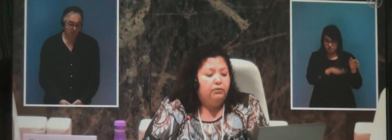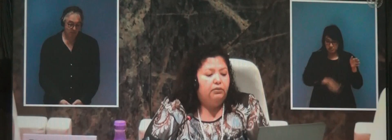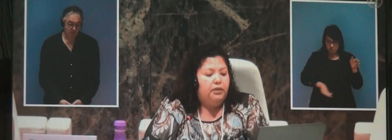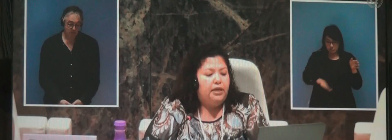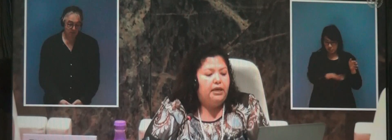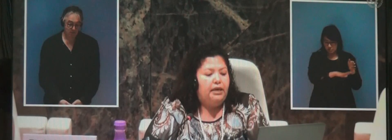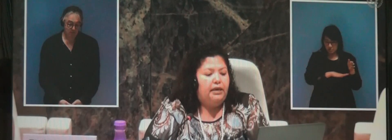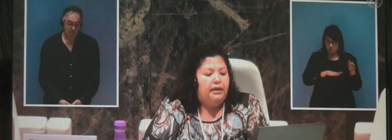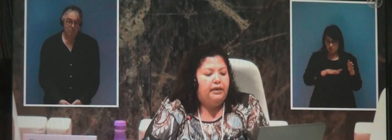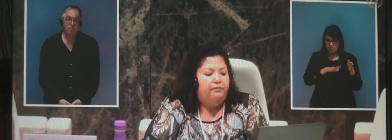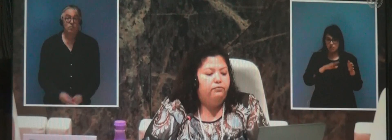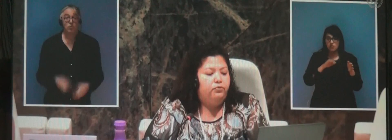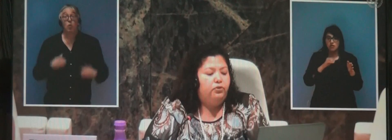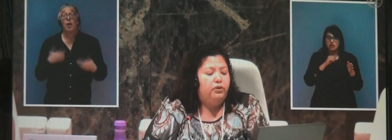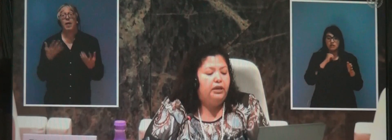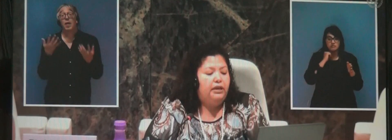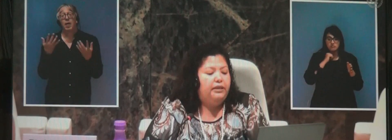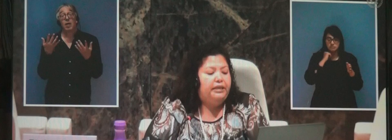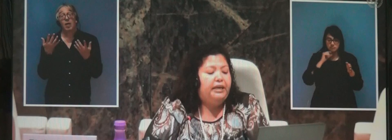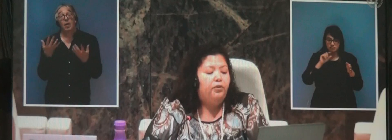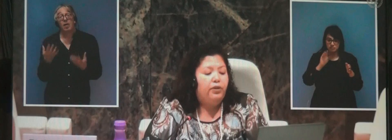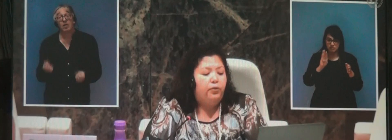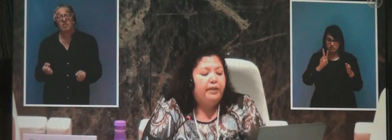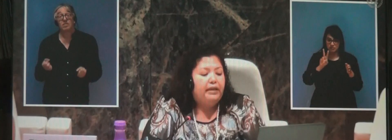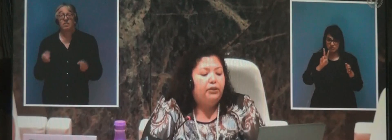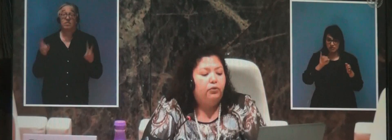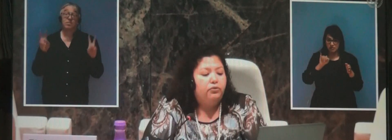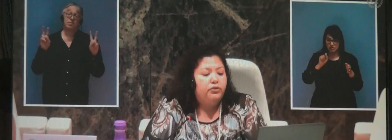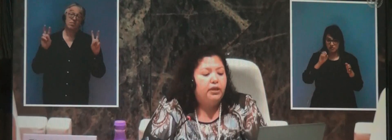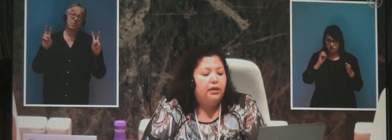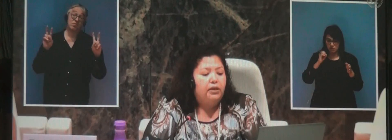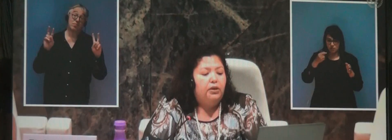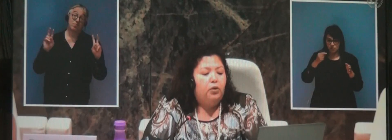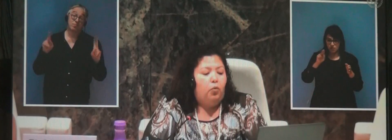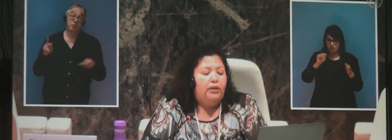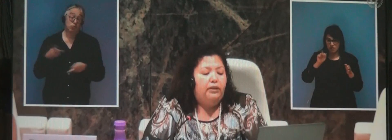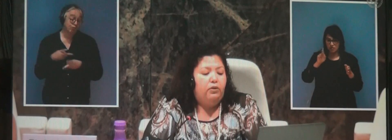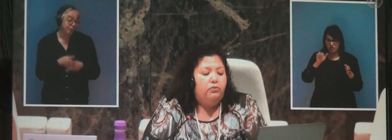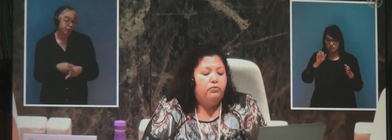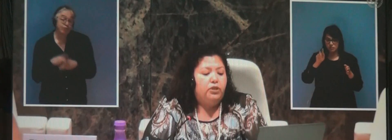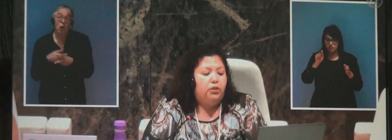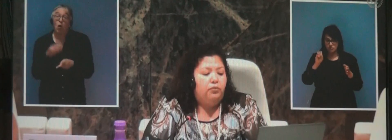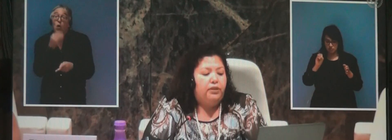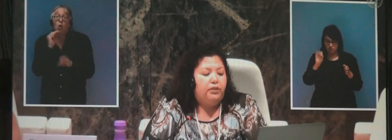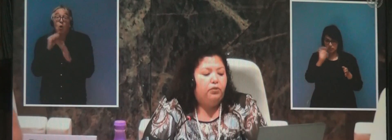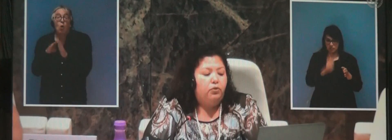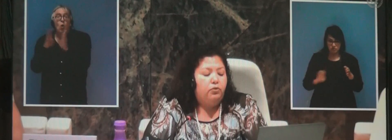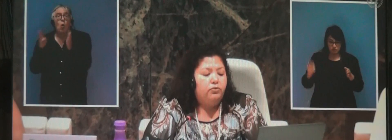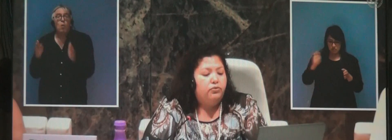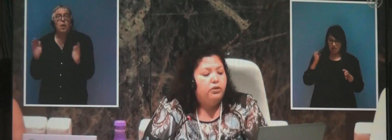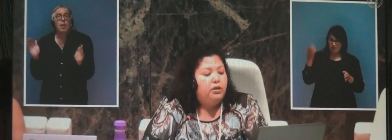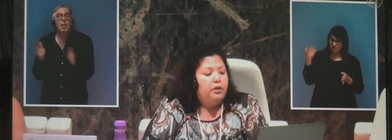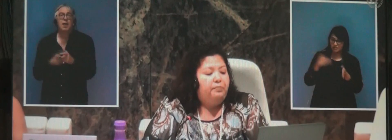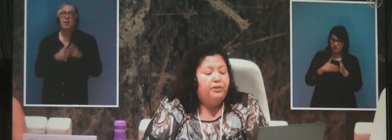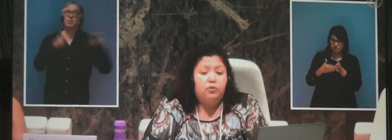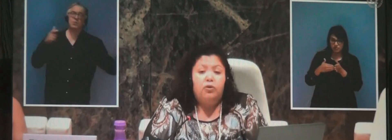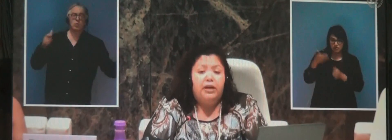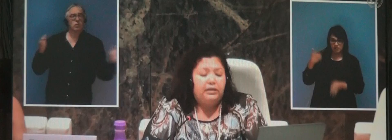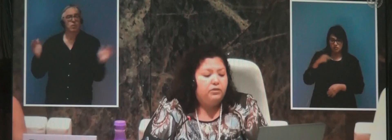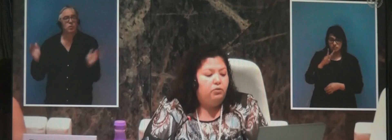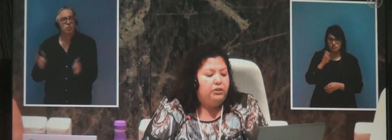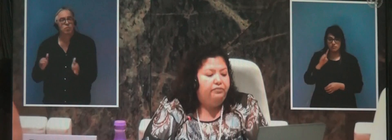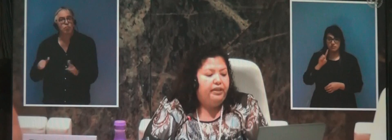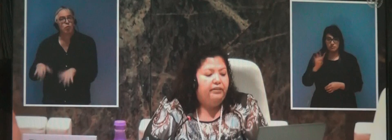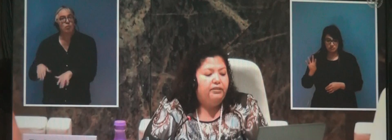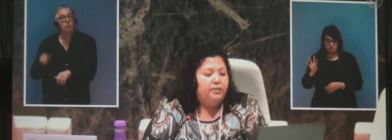Guarato, que funciona en enero de 2014, cuenta con 122